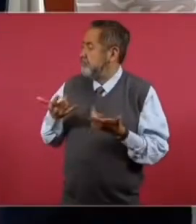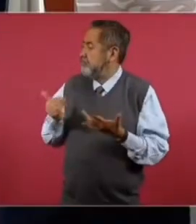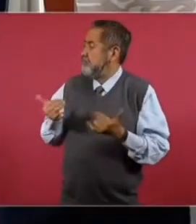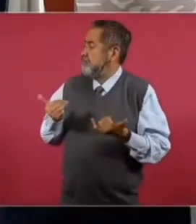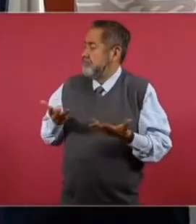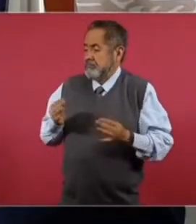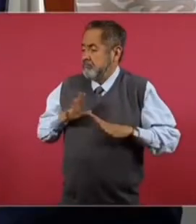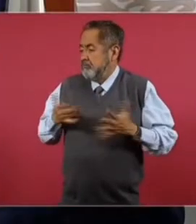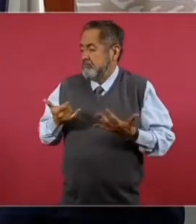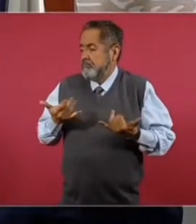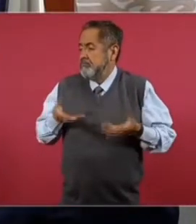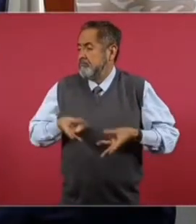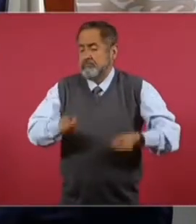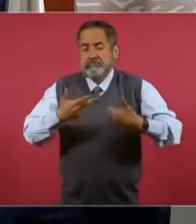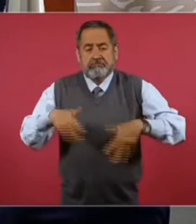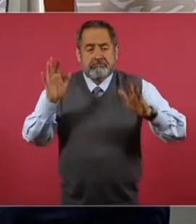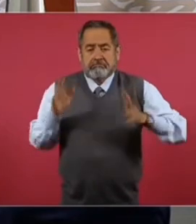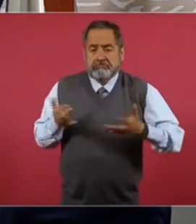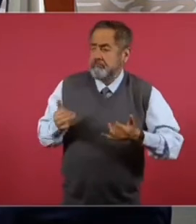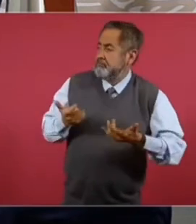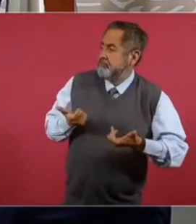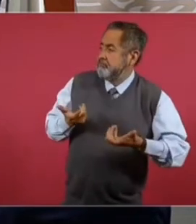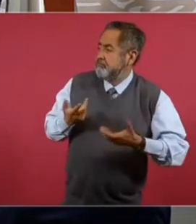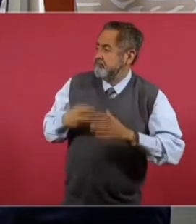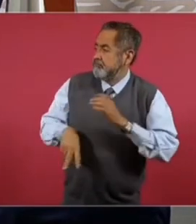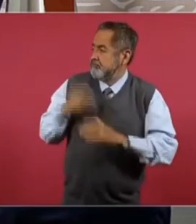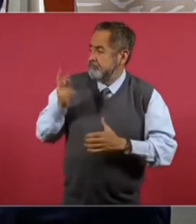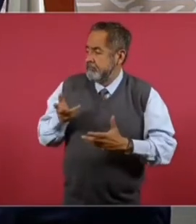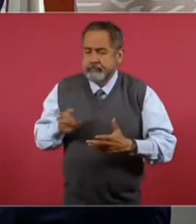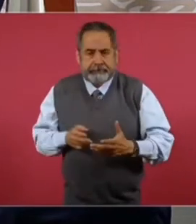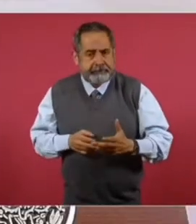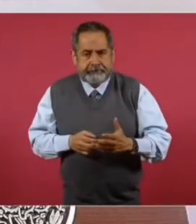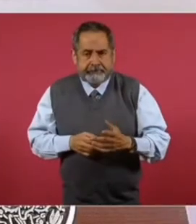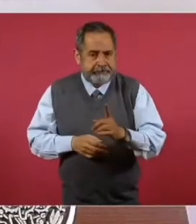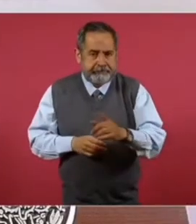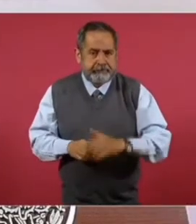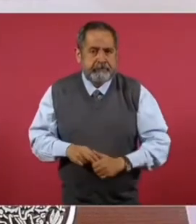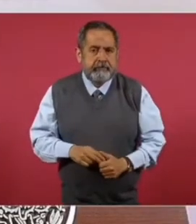dinero el fideicomiso. Así es. Sí, eso corresponde